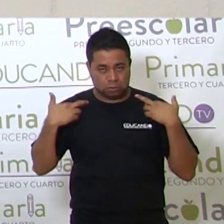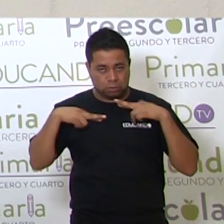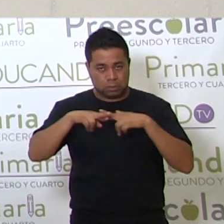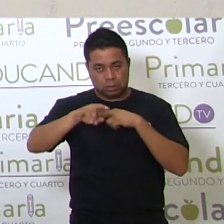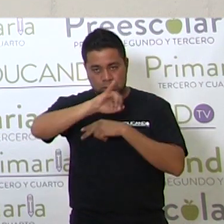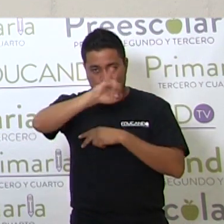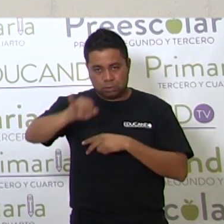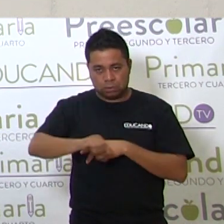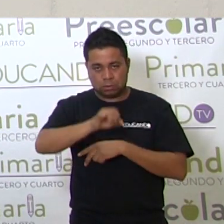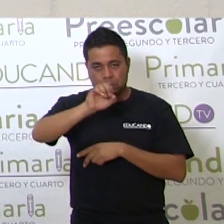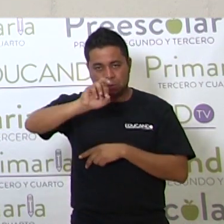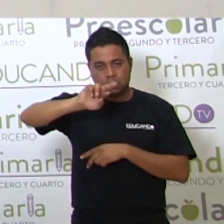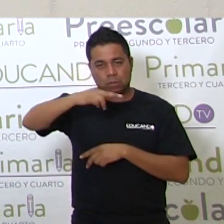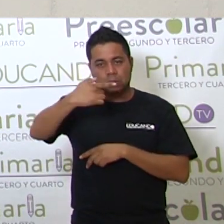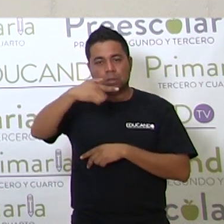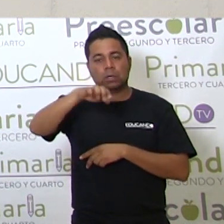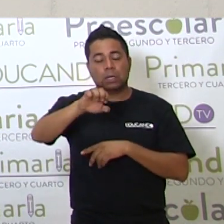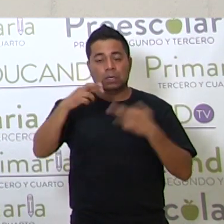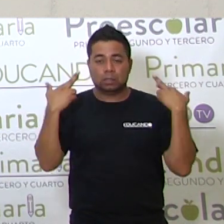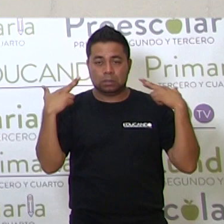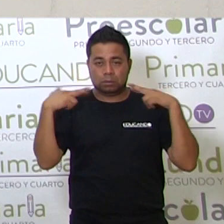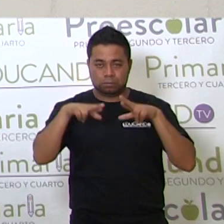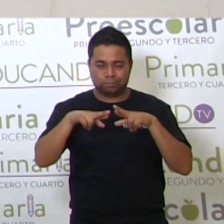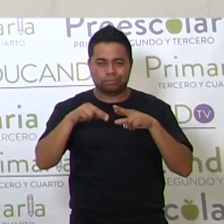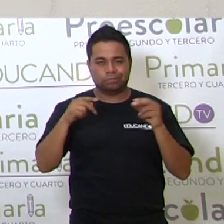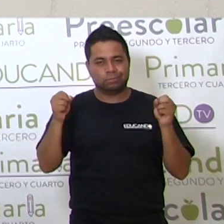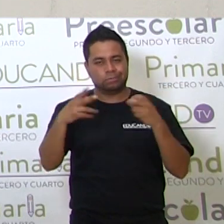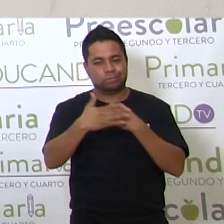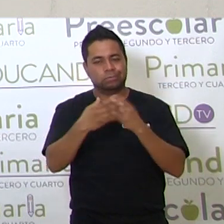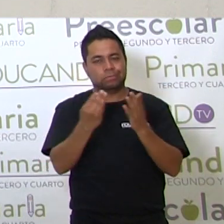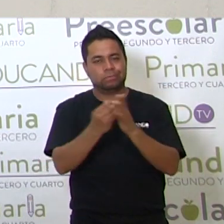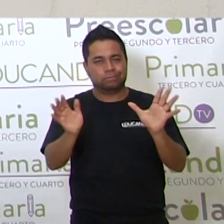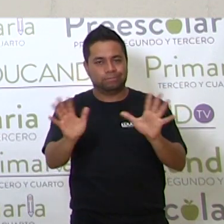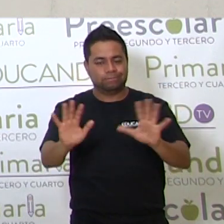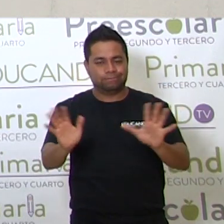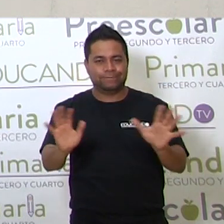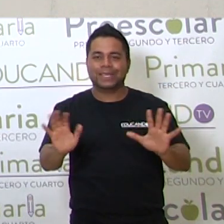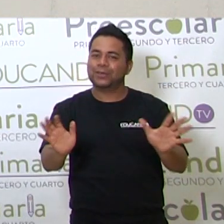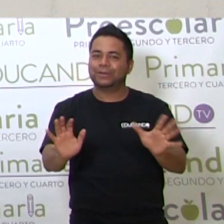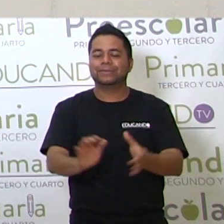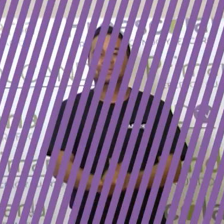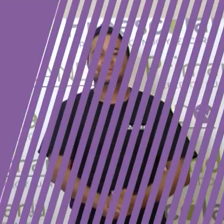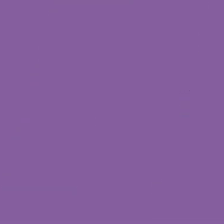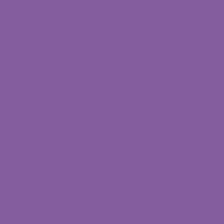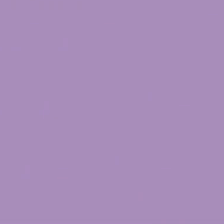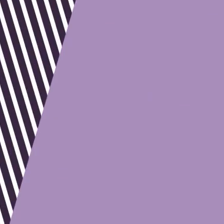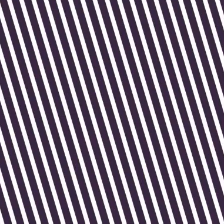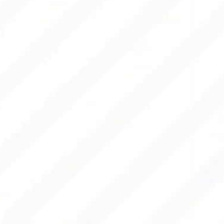Blancas Moreno y nos vemos en la próxima sesión. Hasta pronto.